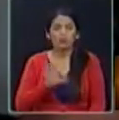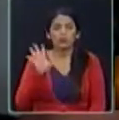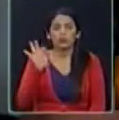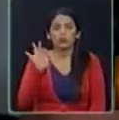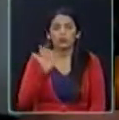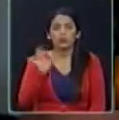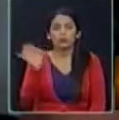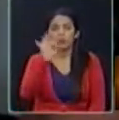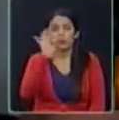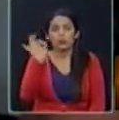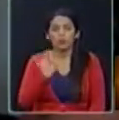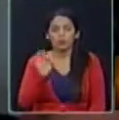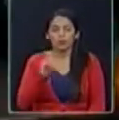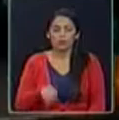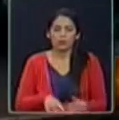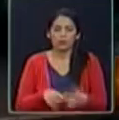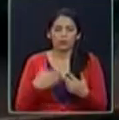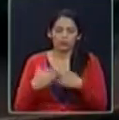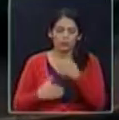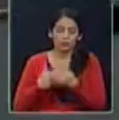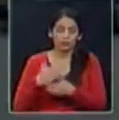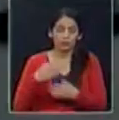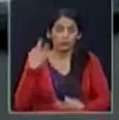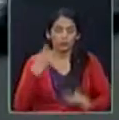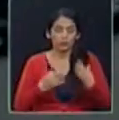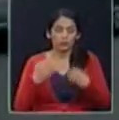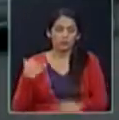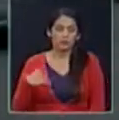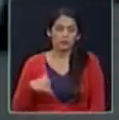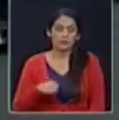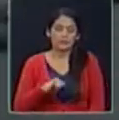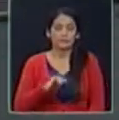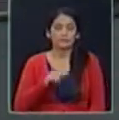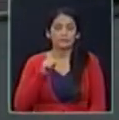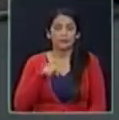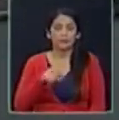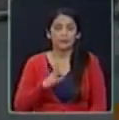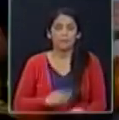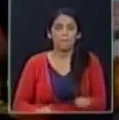encuentran en proceso de resolución. Es así que anuncian más controles en esta época